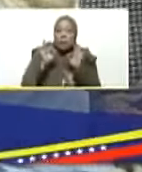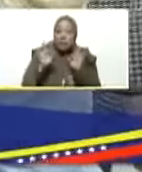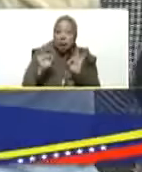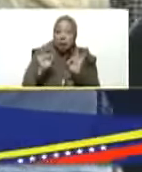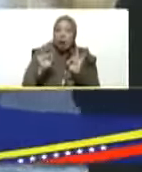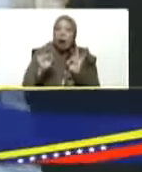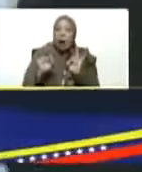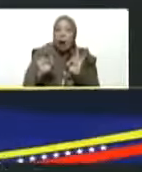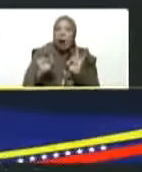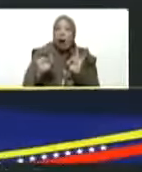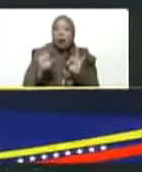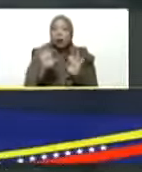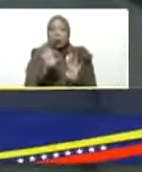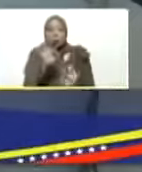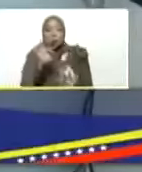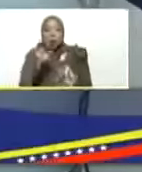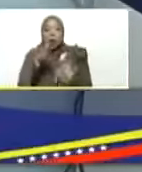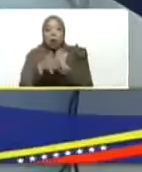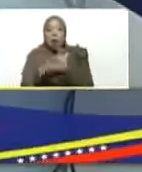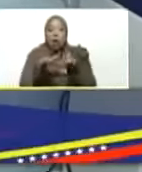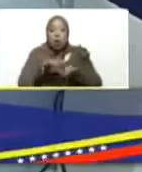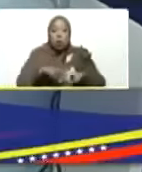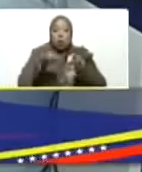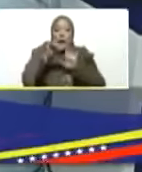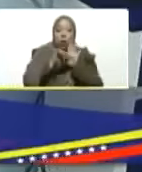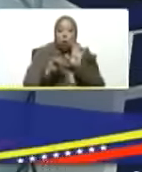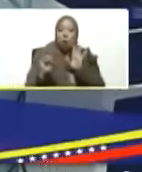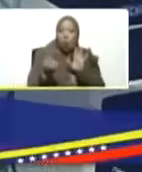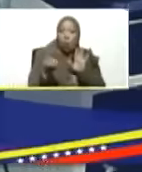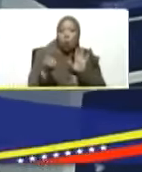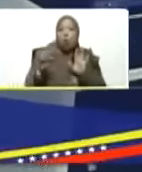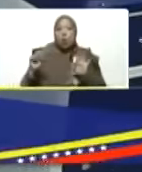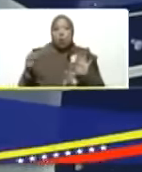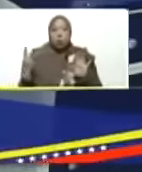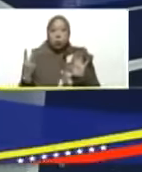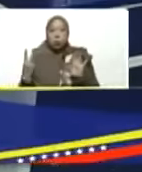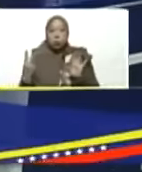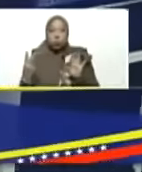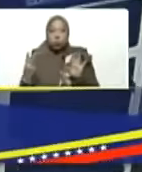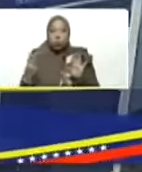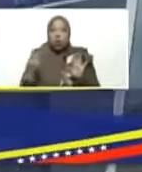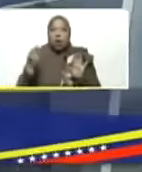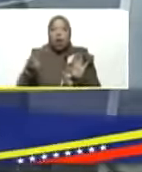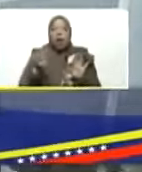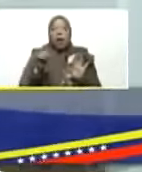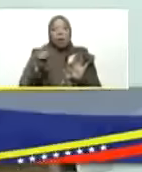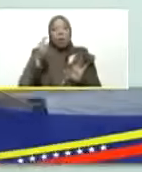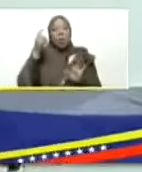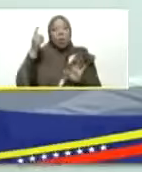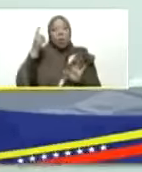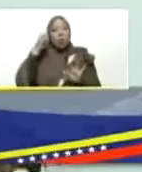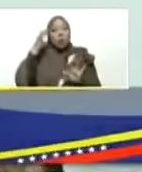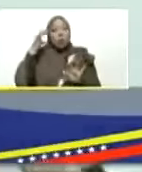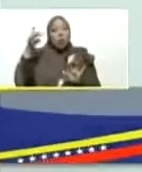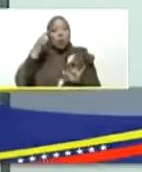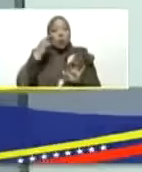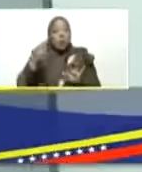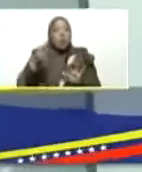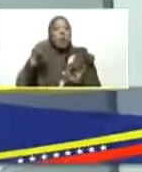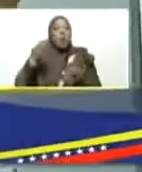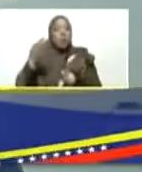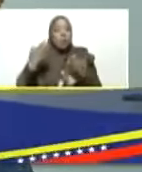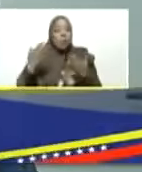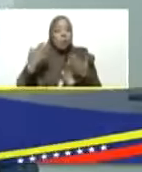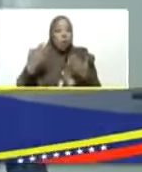No, ya. Quirófano 1, quirófano 2. Sí, señor. Quirófano 1, quirófano 2. Y aquí tenemos un gran sueño que pronto lo vamos a ver realizado,